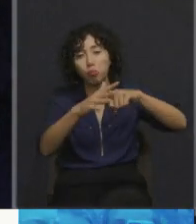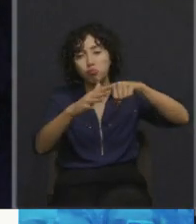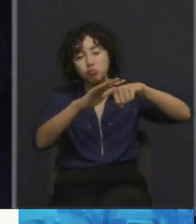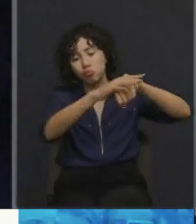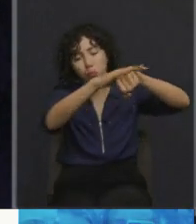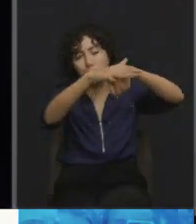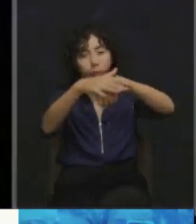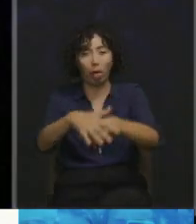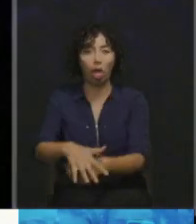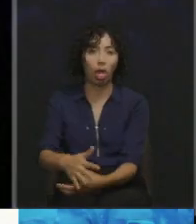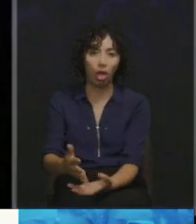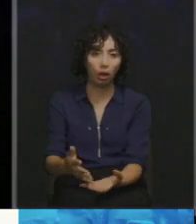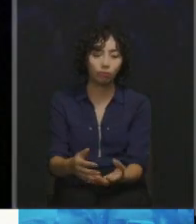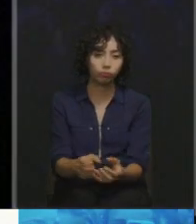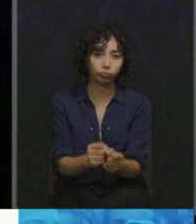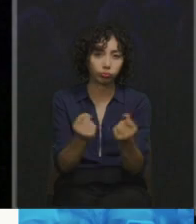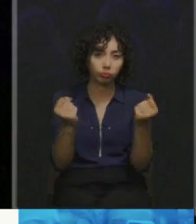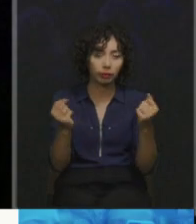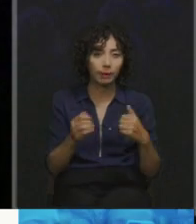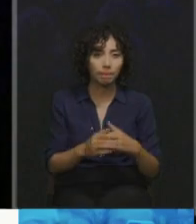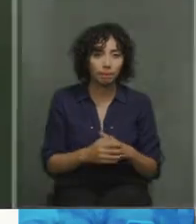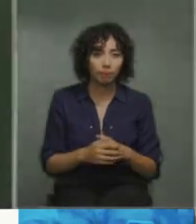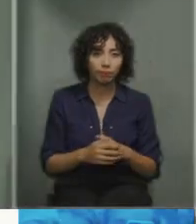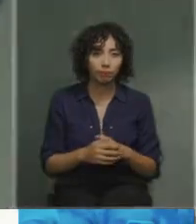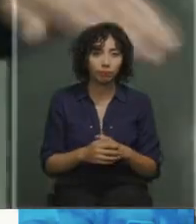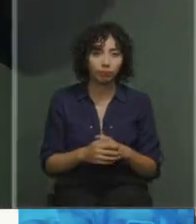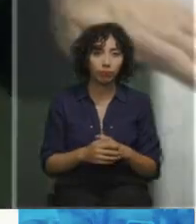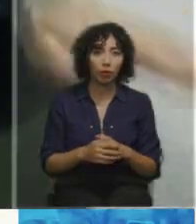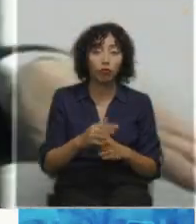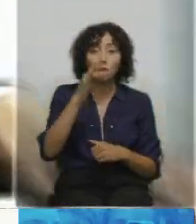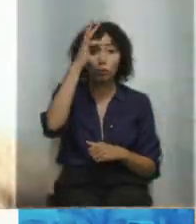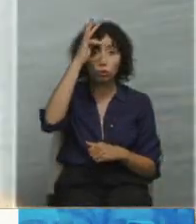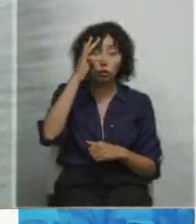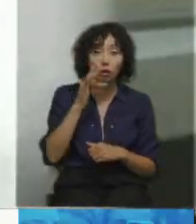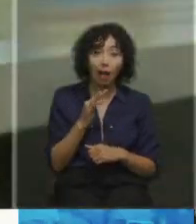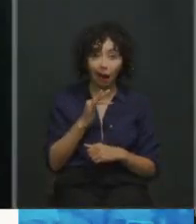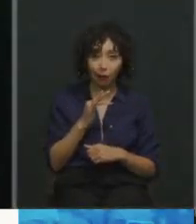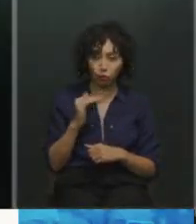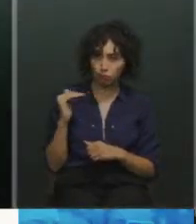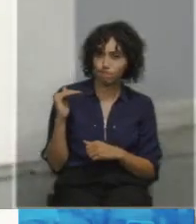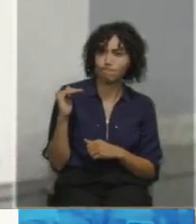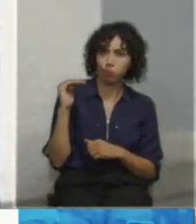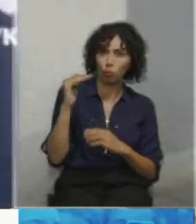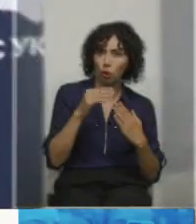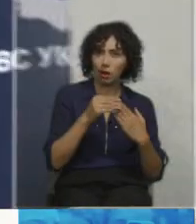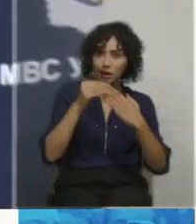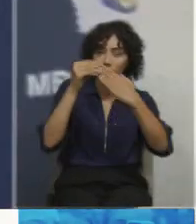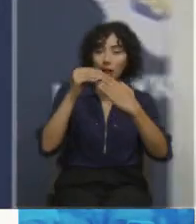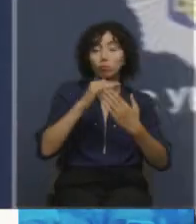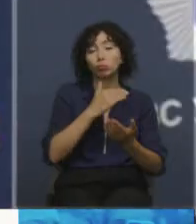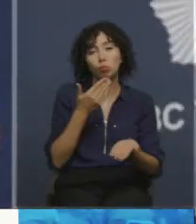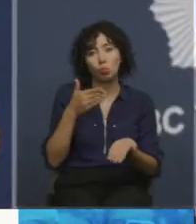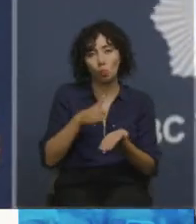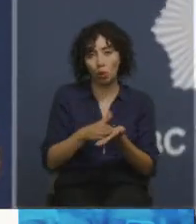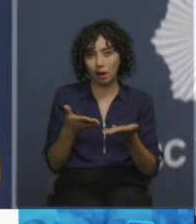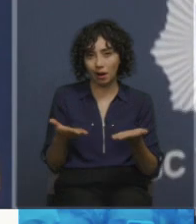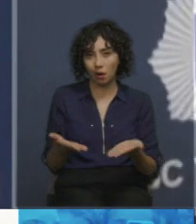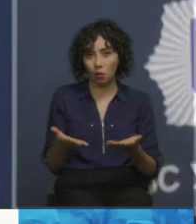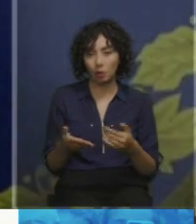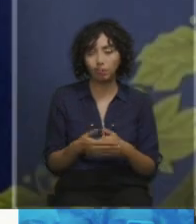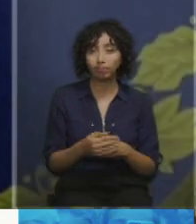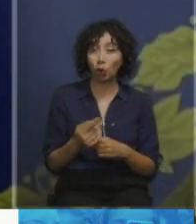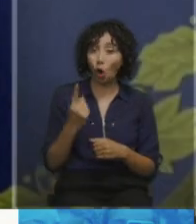gran tragedia. El titular de Interior es el funcionario ucraniano de mayor rango que muere desde el inicio de la invasión rusa hace 11